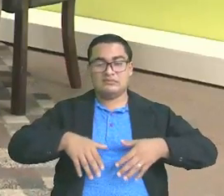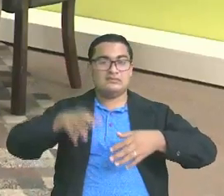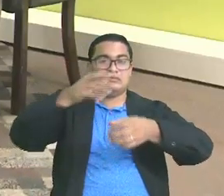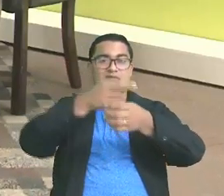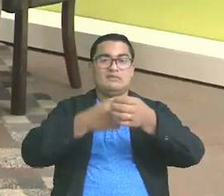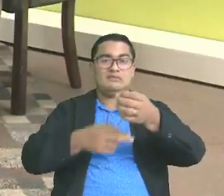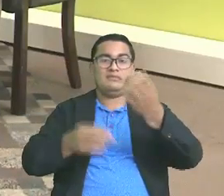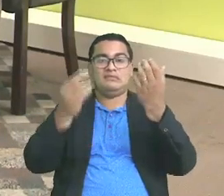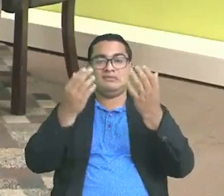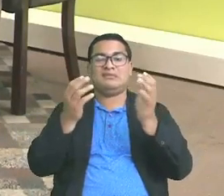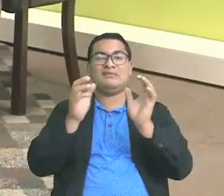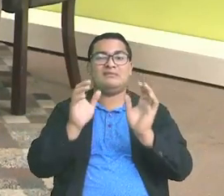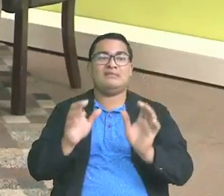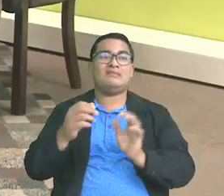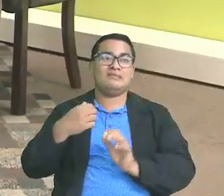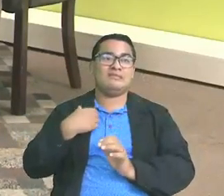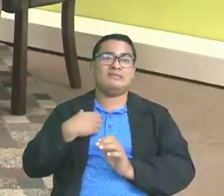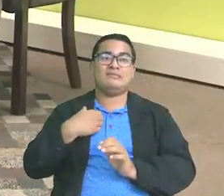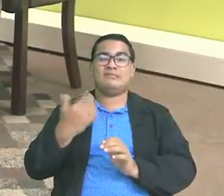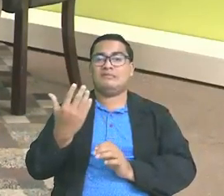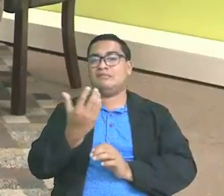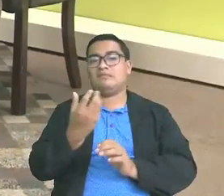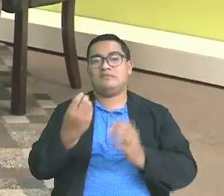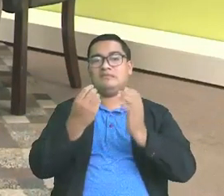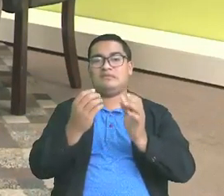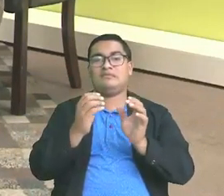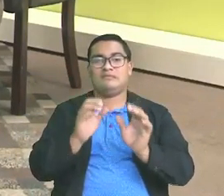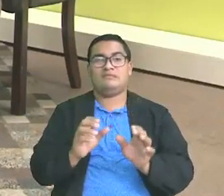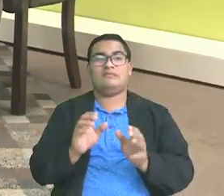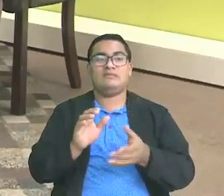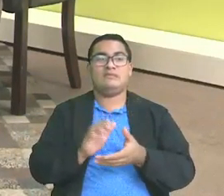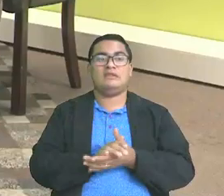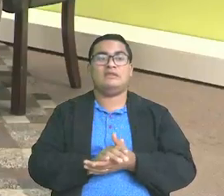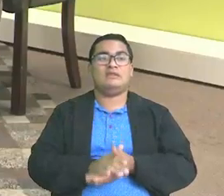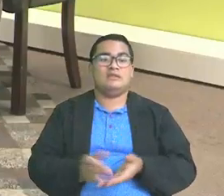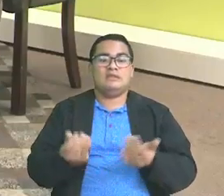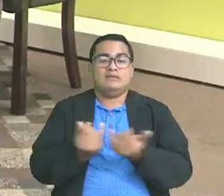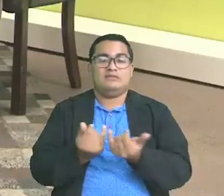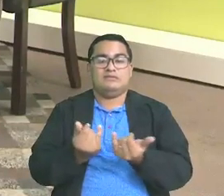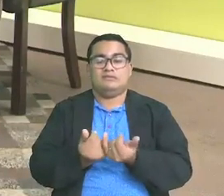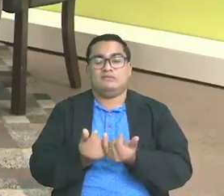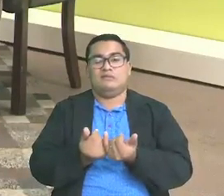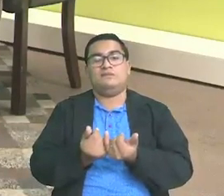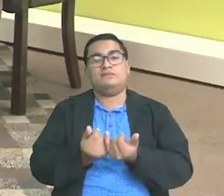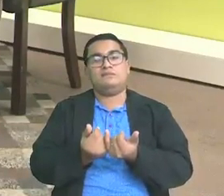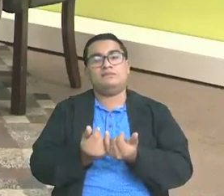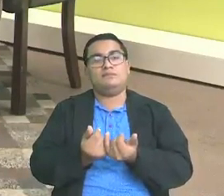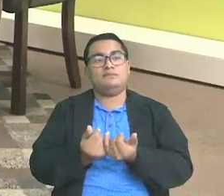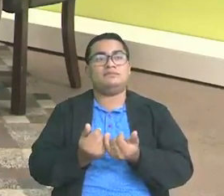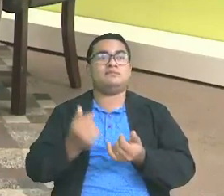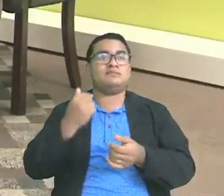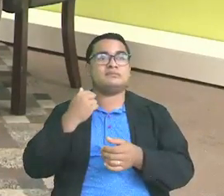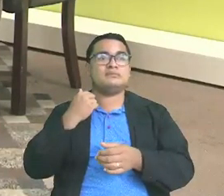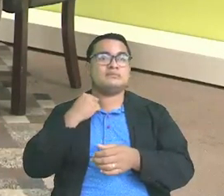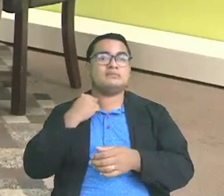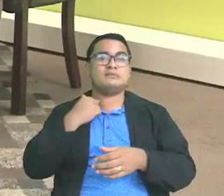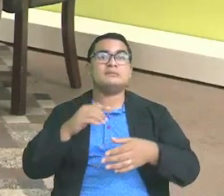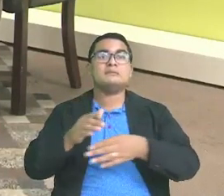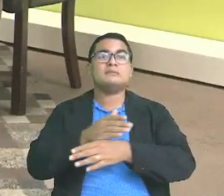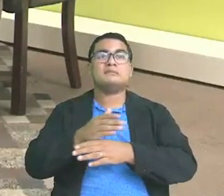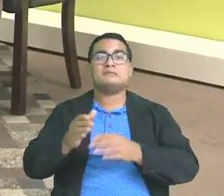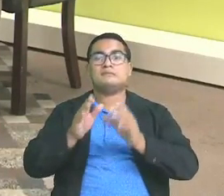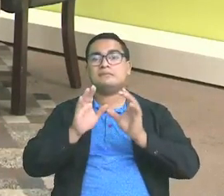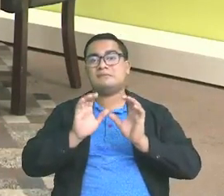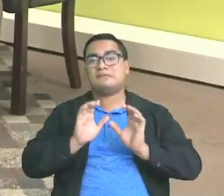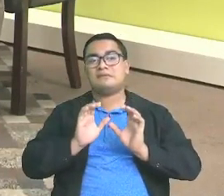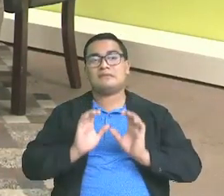sangre, de pus, de heces, de muchas todo. Veces, exactamente. Así que hay como una hemorragia interna de algún órgano de nuestro cuerpo. Eso, por decirlo de